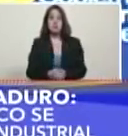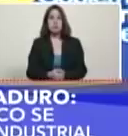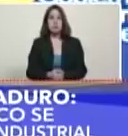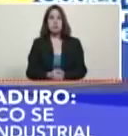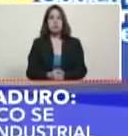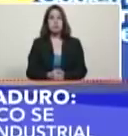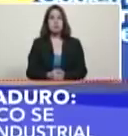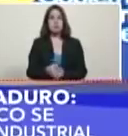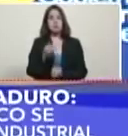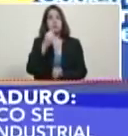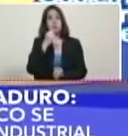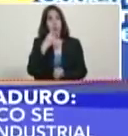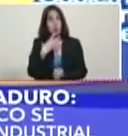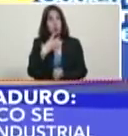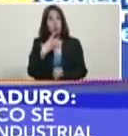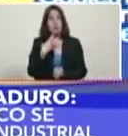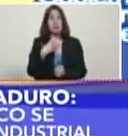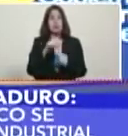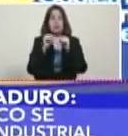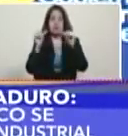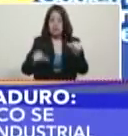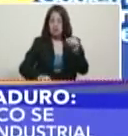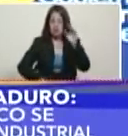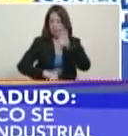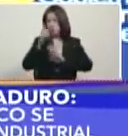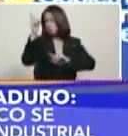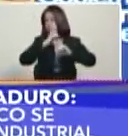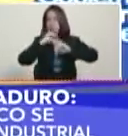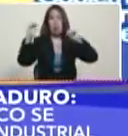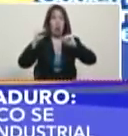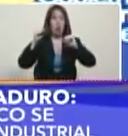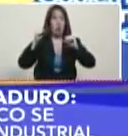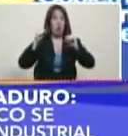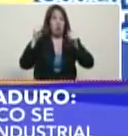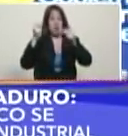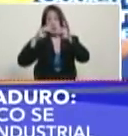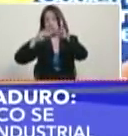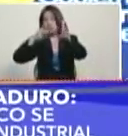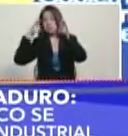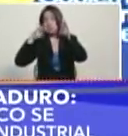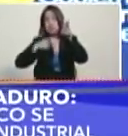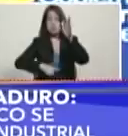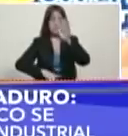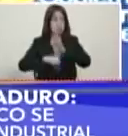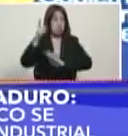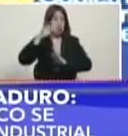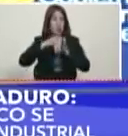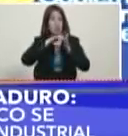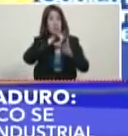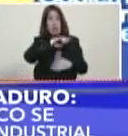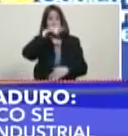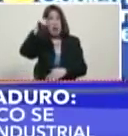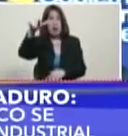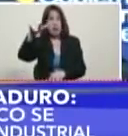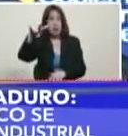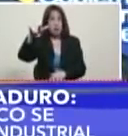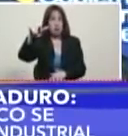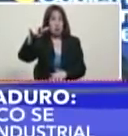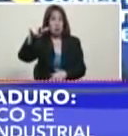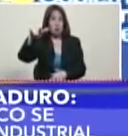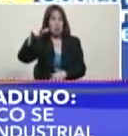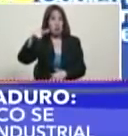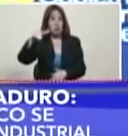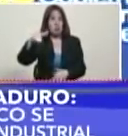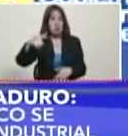buen sistema de coheterías, de misiles, un buen sistema antiaéreo, un buen sistema de defensa aérea, un buen sistema